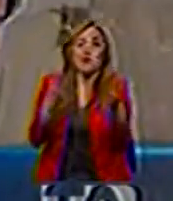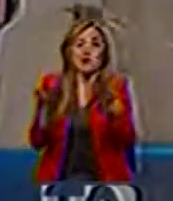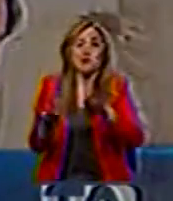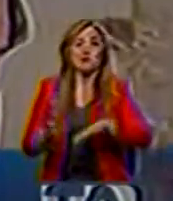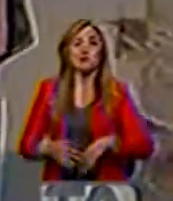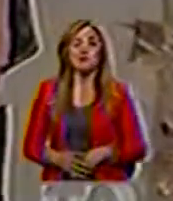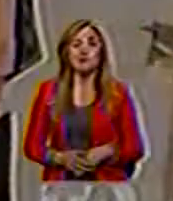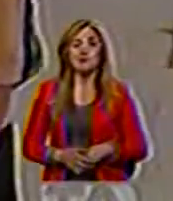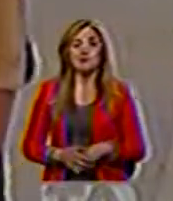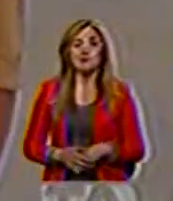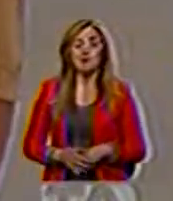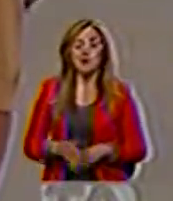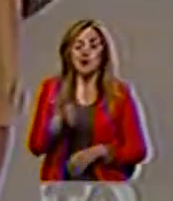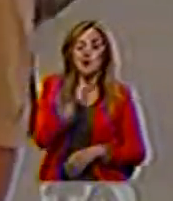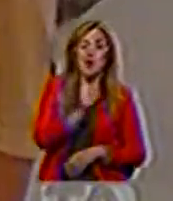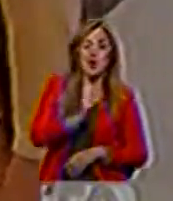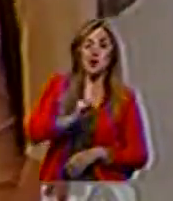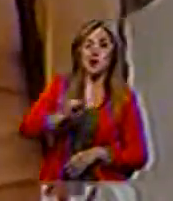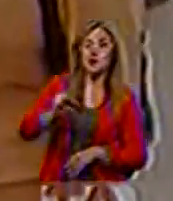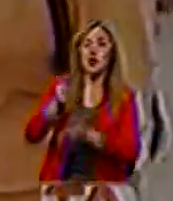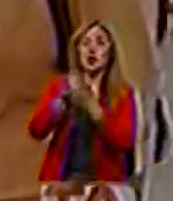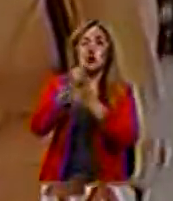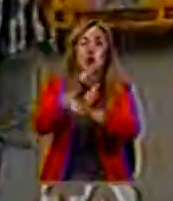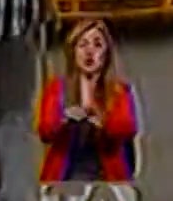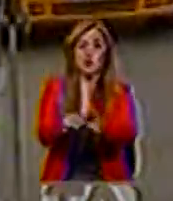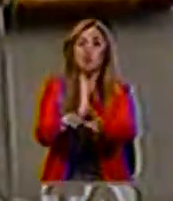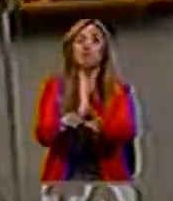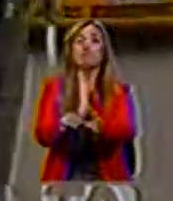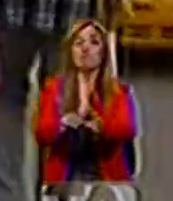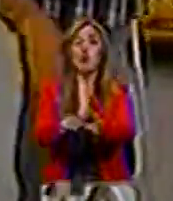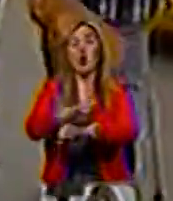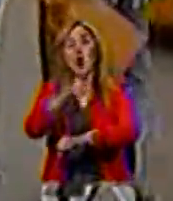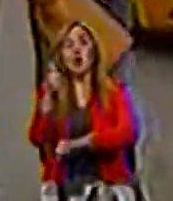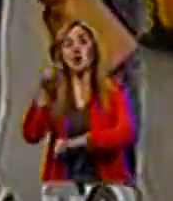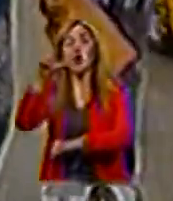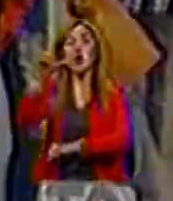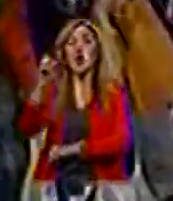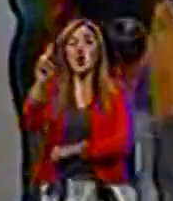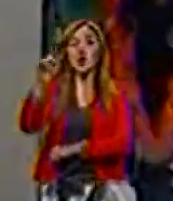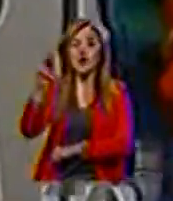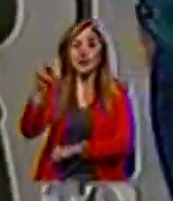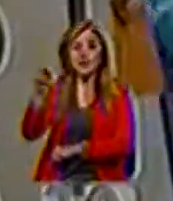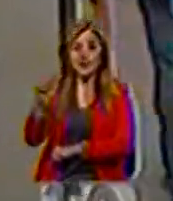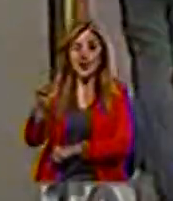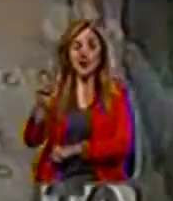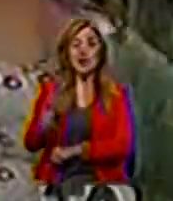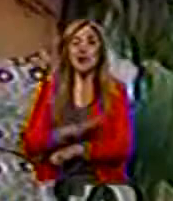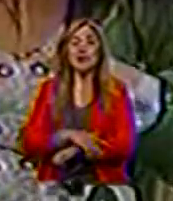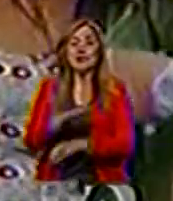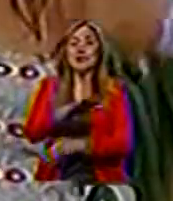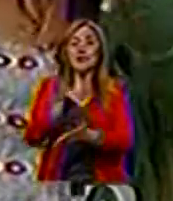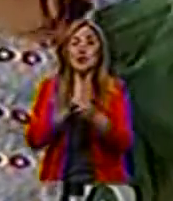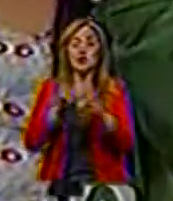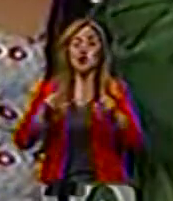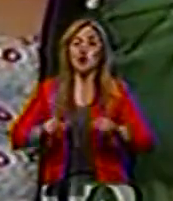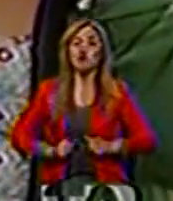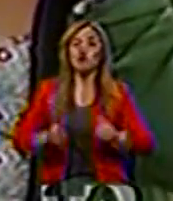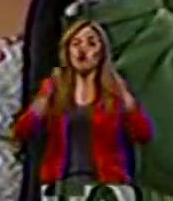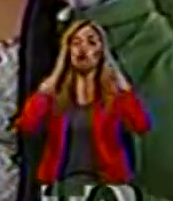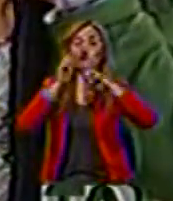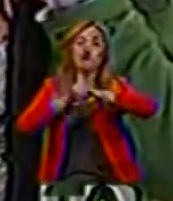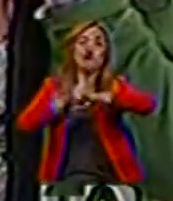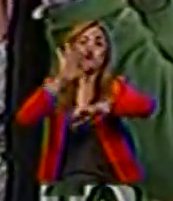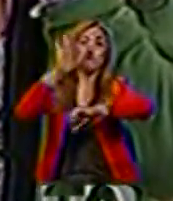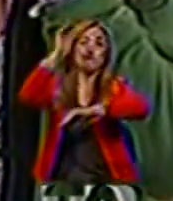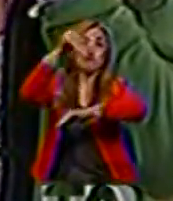No es la única que debe viajar para recibir ayuda médica. Lorena es de Bermejo de Abajo y el subcentro del pueblo atiende solo hasta las 5